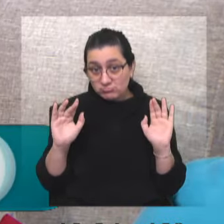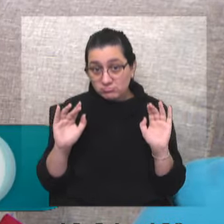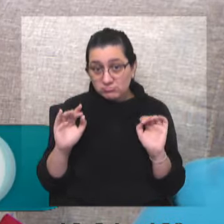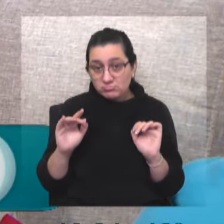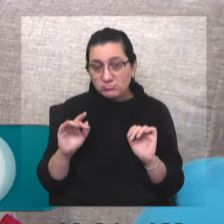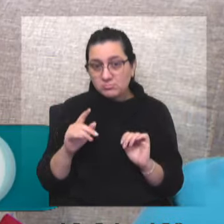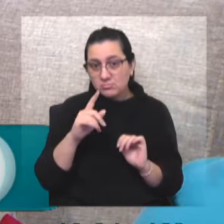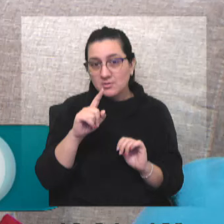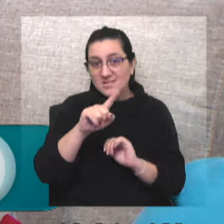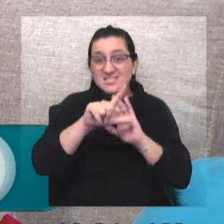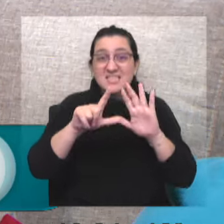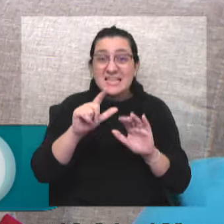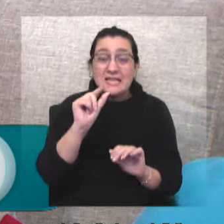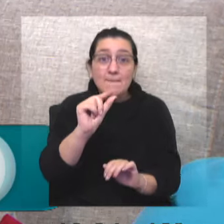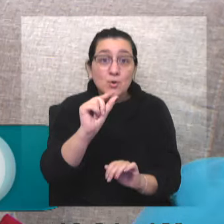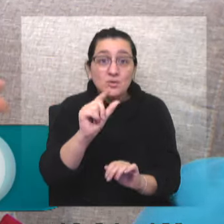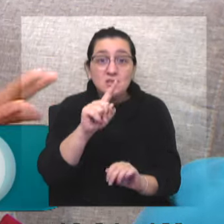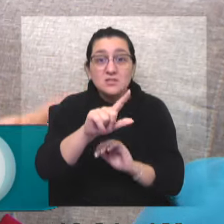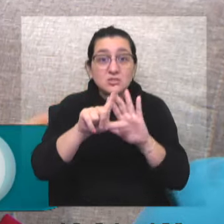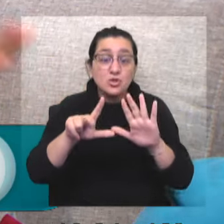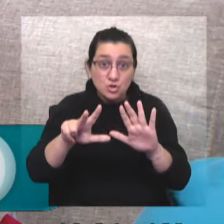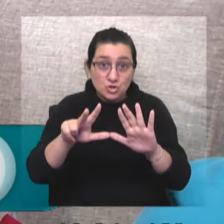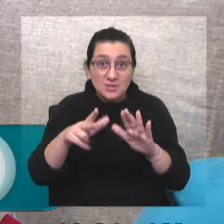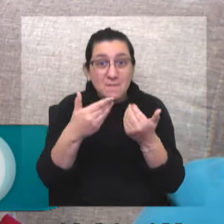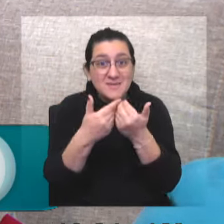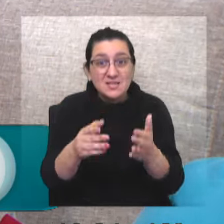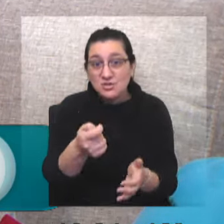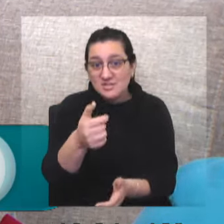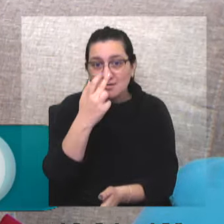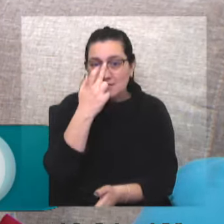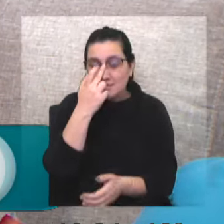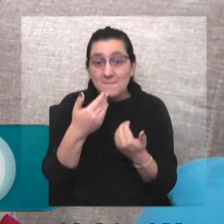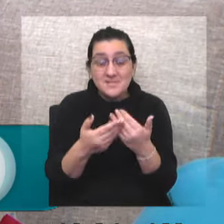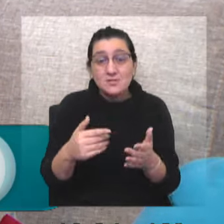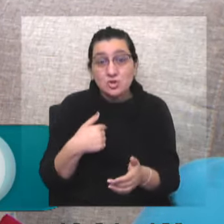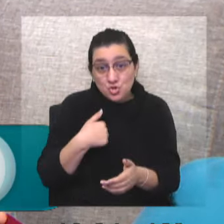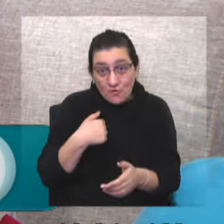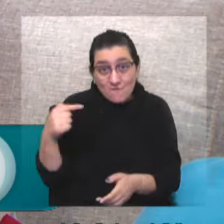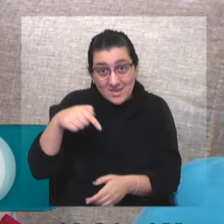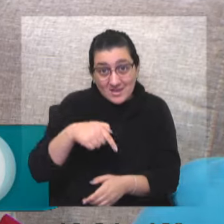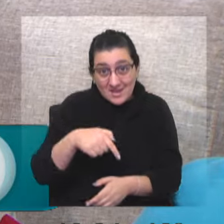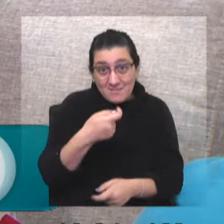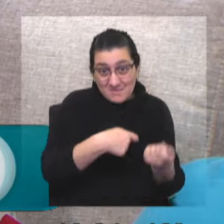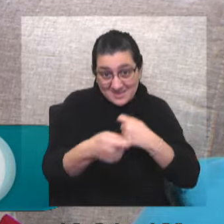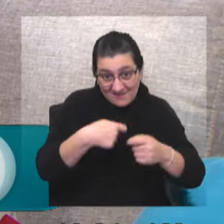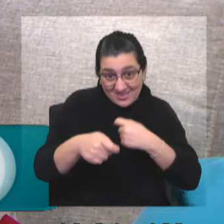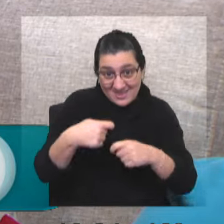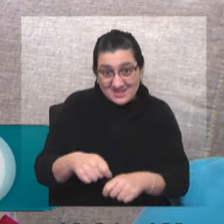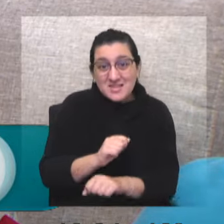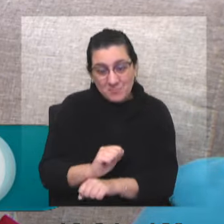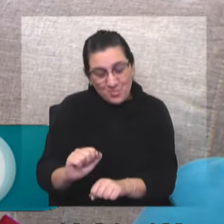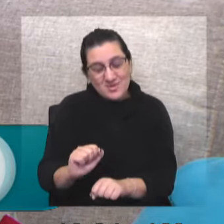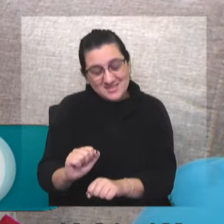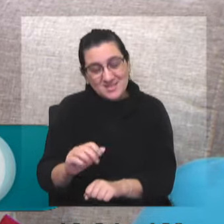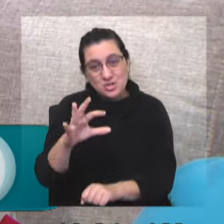Para el 17, últimas entradas, y el 18 estamos inaugurando, o sea, la primicia. Estaban esperando que yo dé la primicia en este programa para ponerlas a la venta. Muy bien, ya. ¿Ya podés, ya, Soledad,